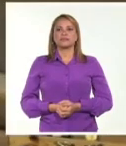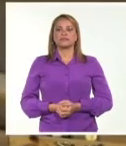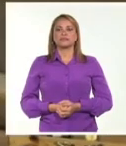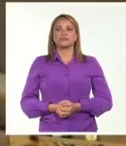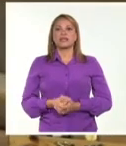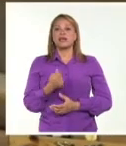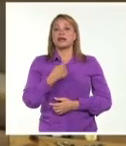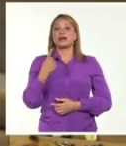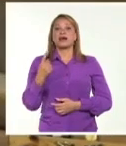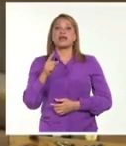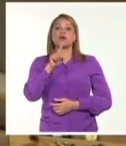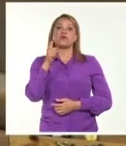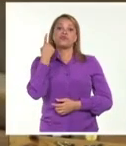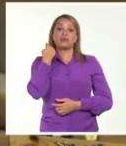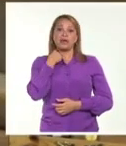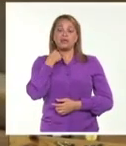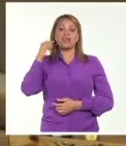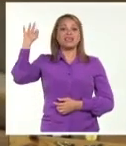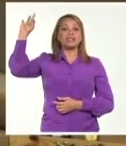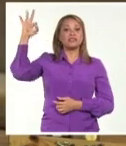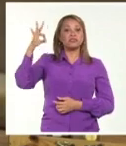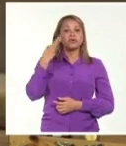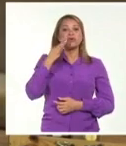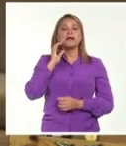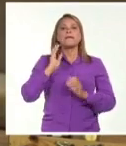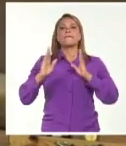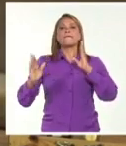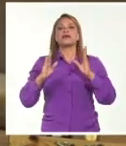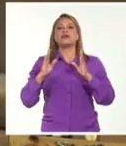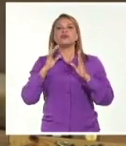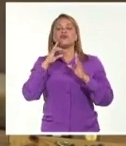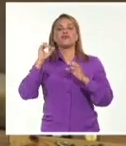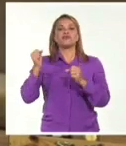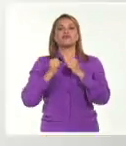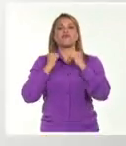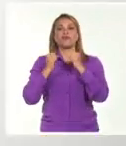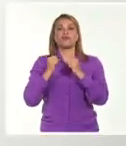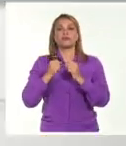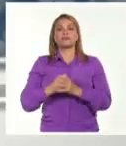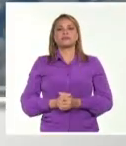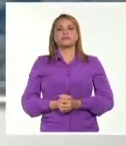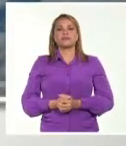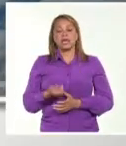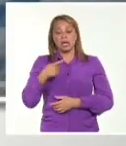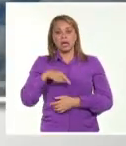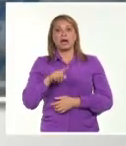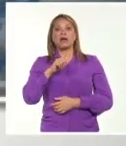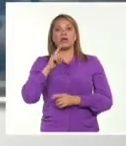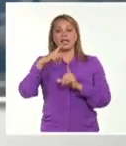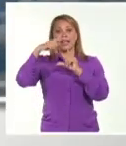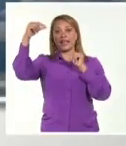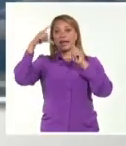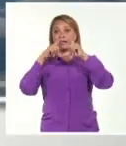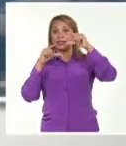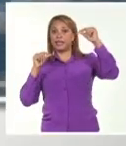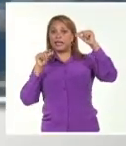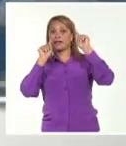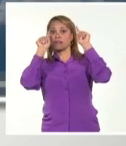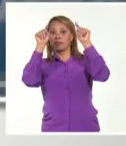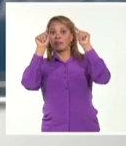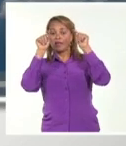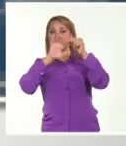Cada unos 11 años, el Sol experimenta periodos de elevada actividad magnética. Ahora, esa estrella se encuentra en uno de